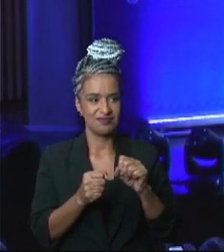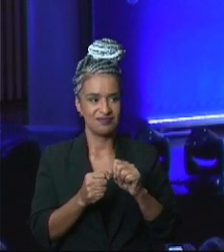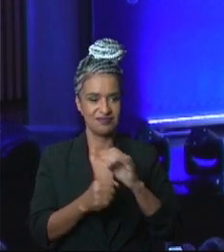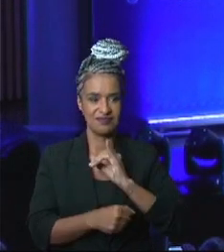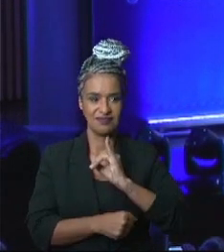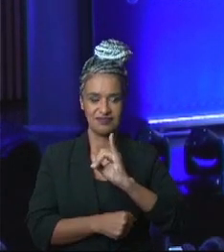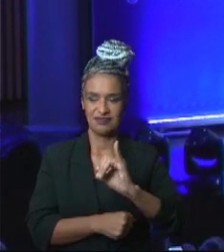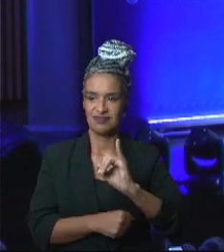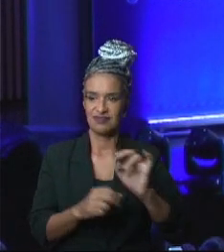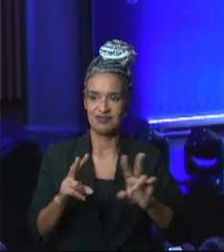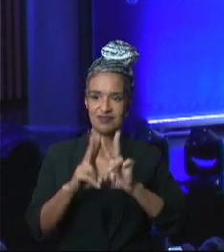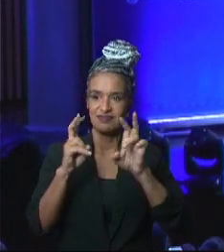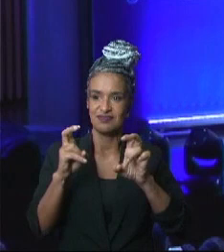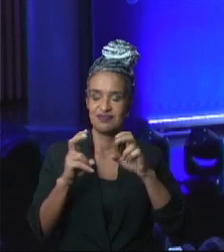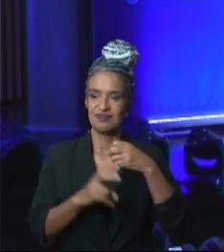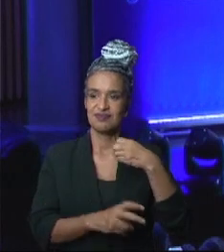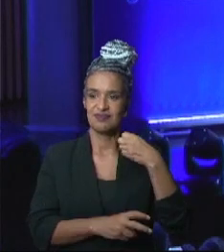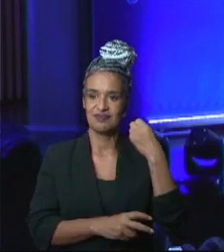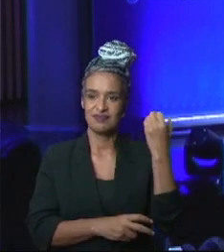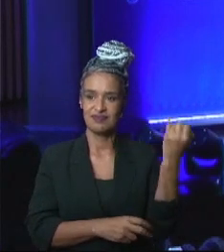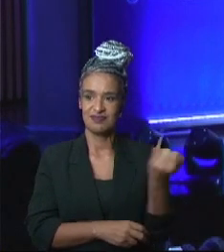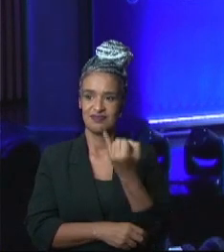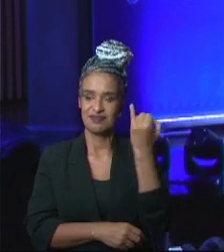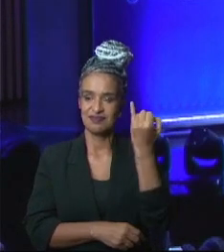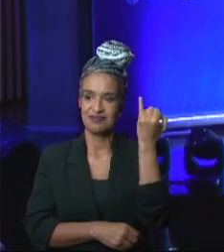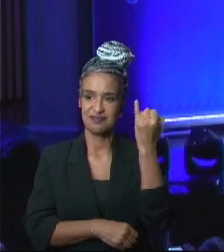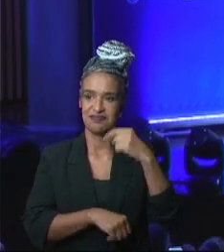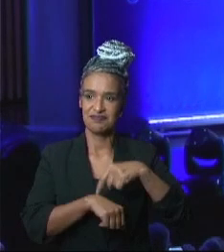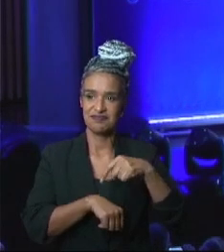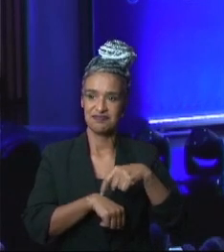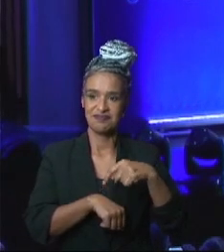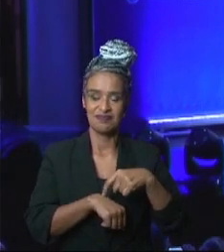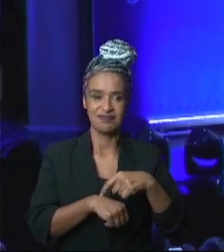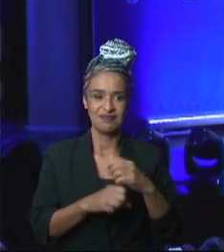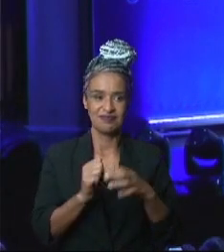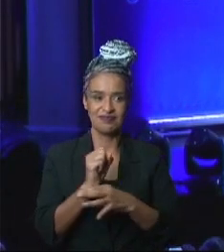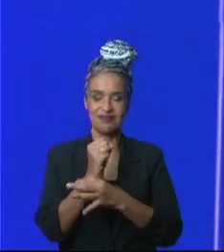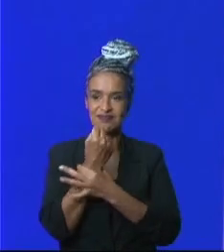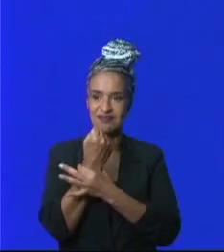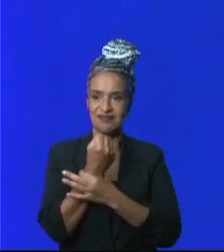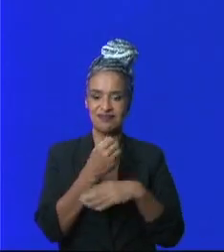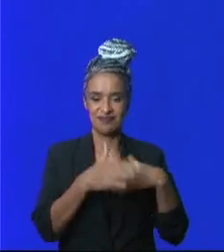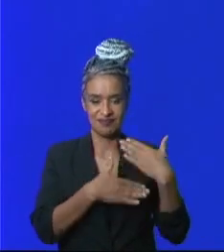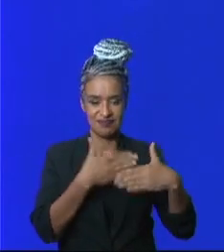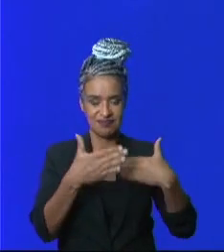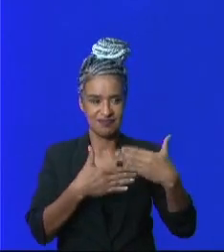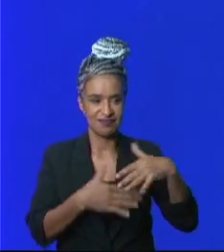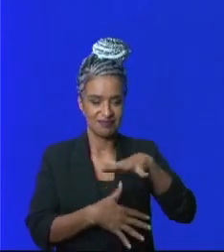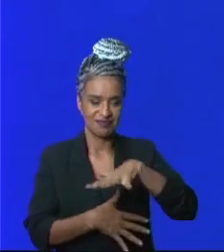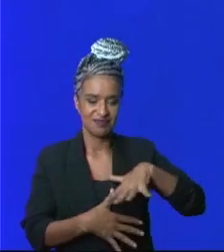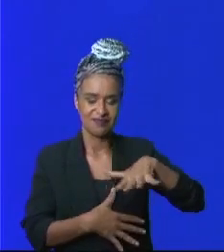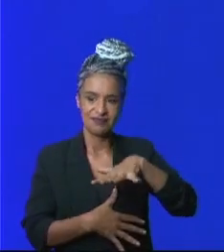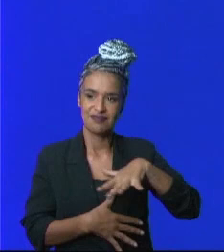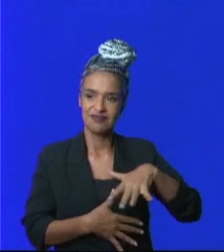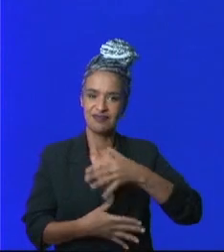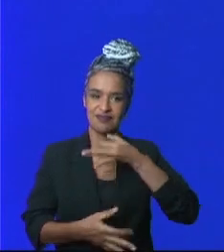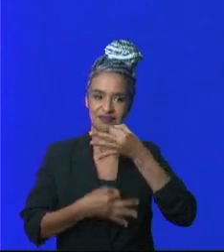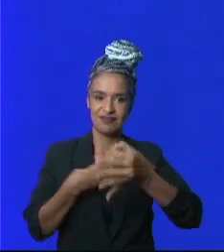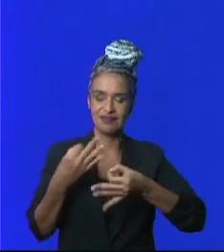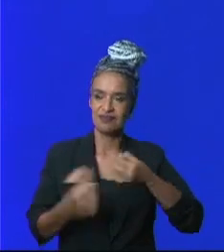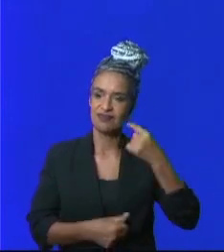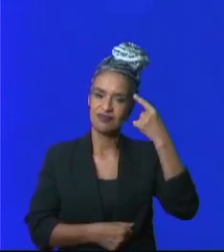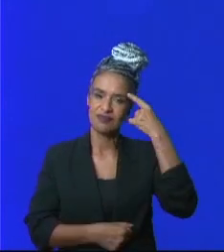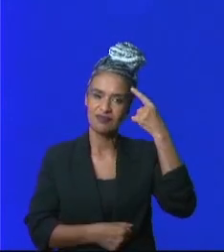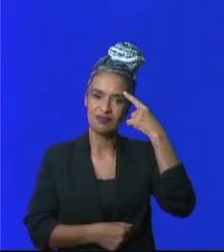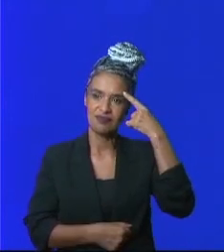si el sistema multilateral es cómo está y qué tipo de seguridad y ambiente de seguridad estamos. Vamos a